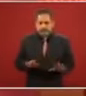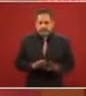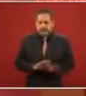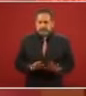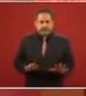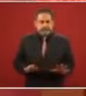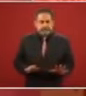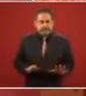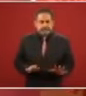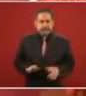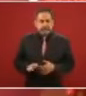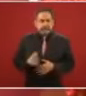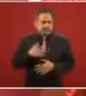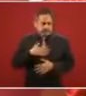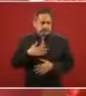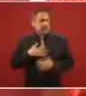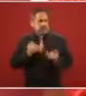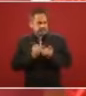¿En dónde leo yo?